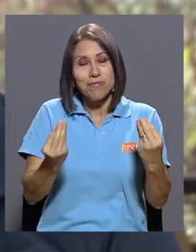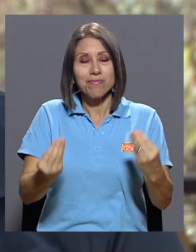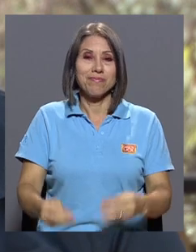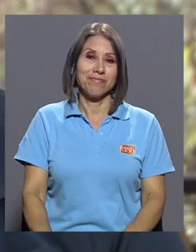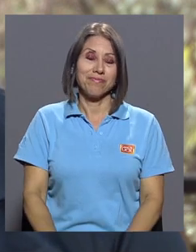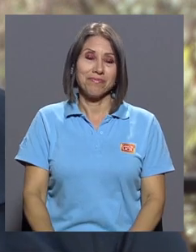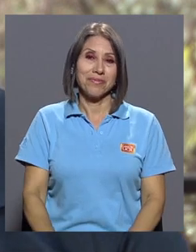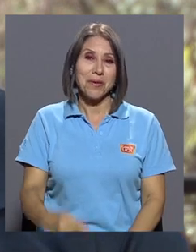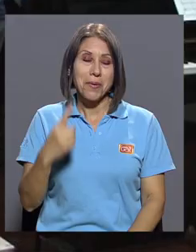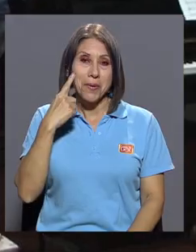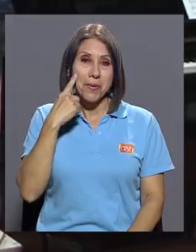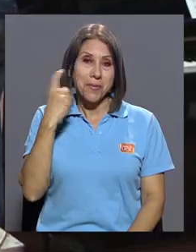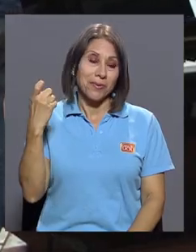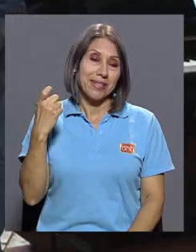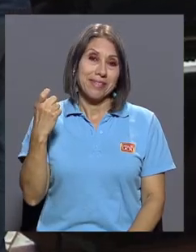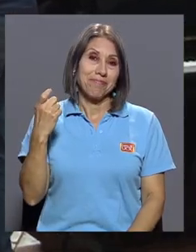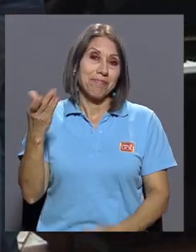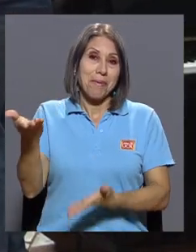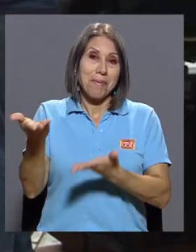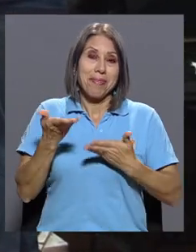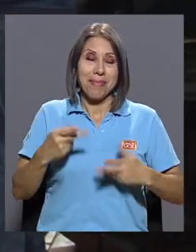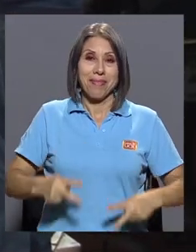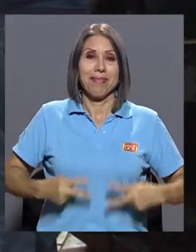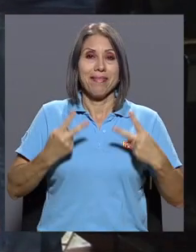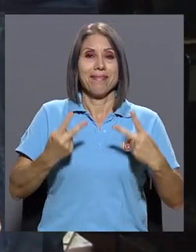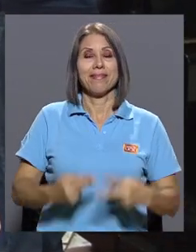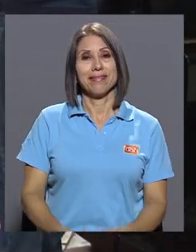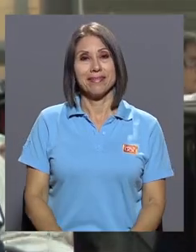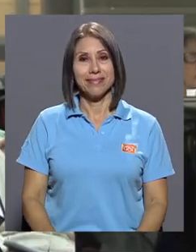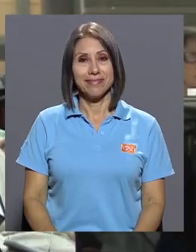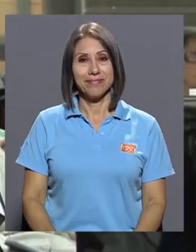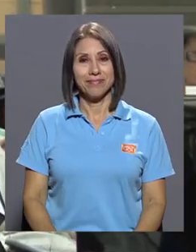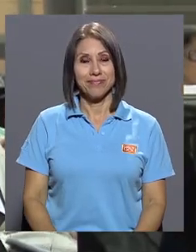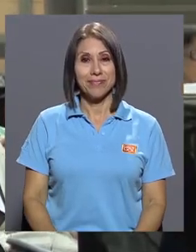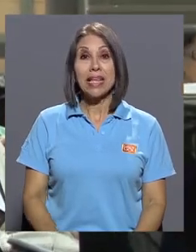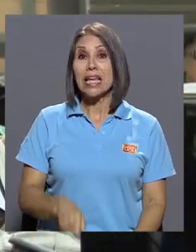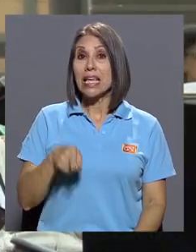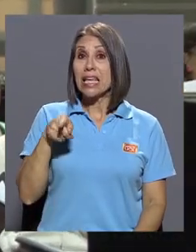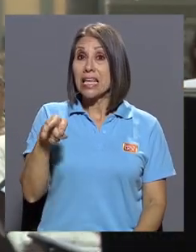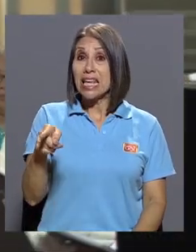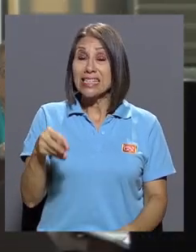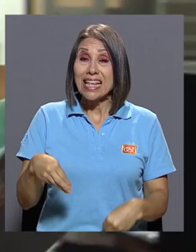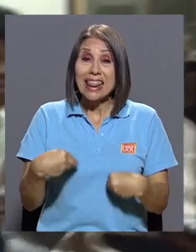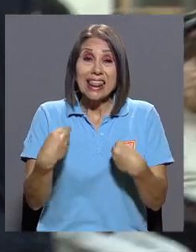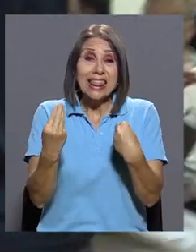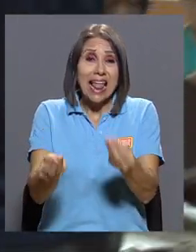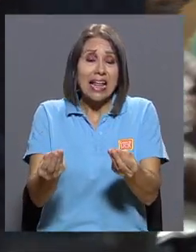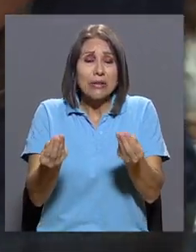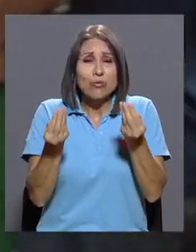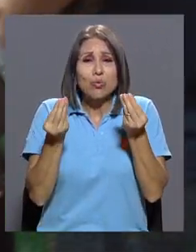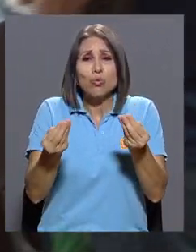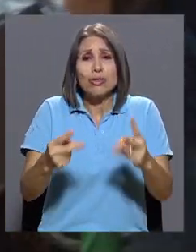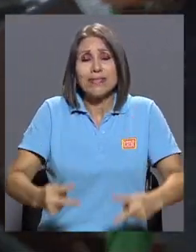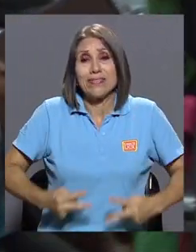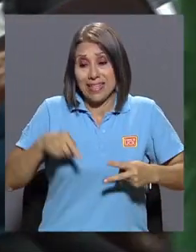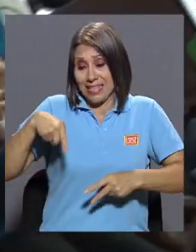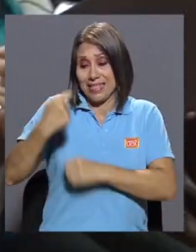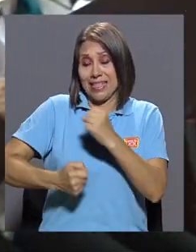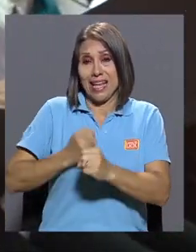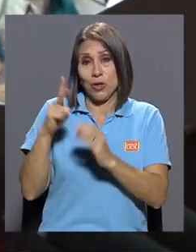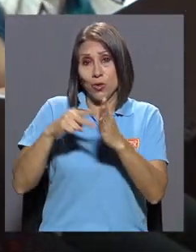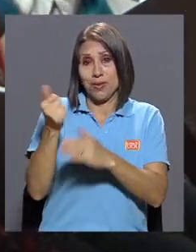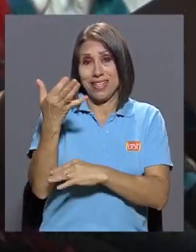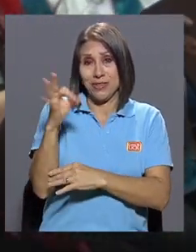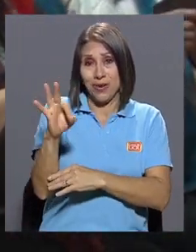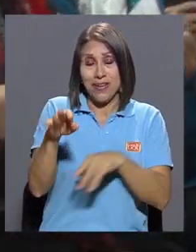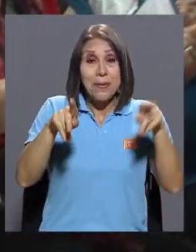montones porque me da vida. Y es que aporta tanta vida que este